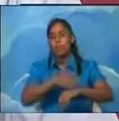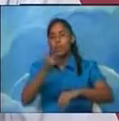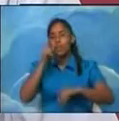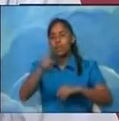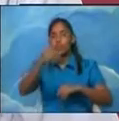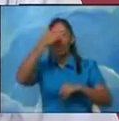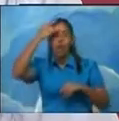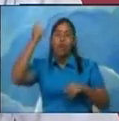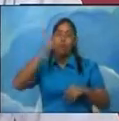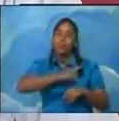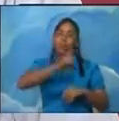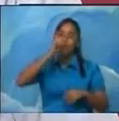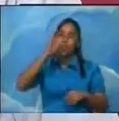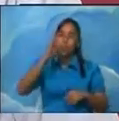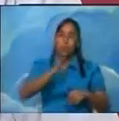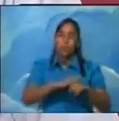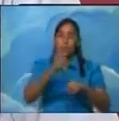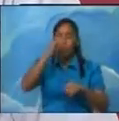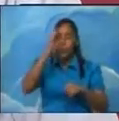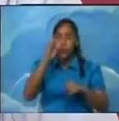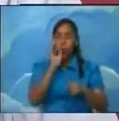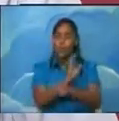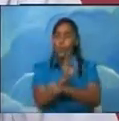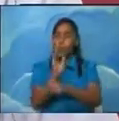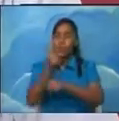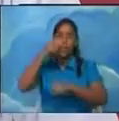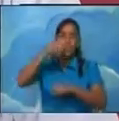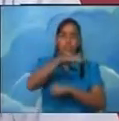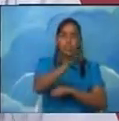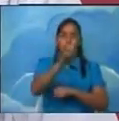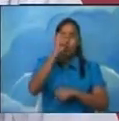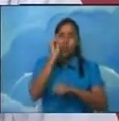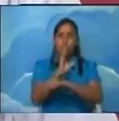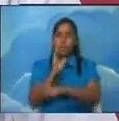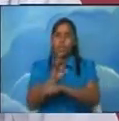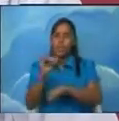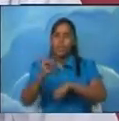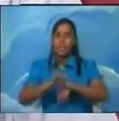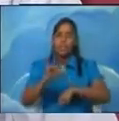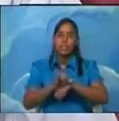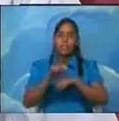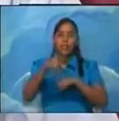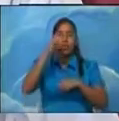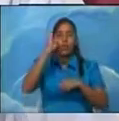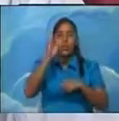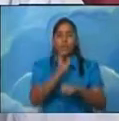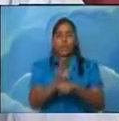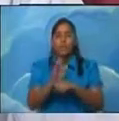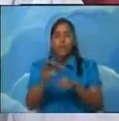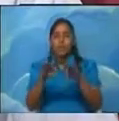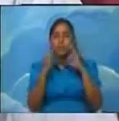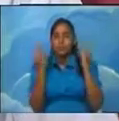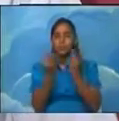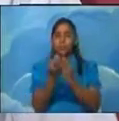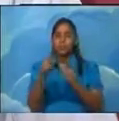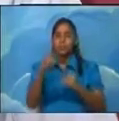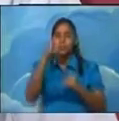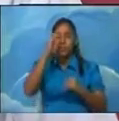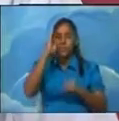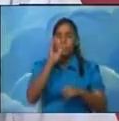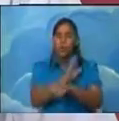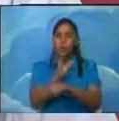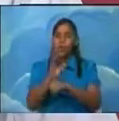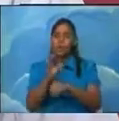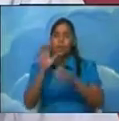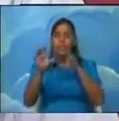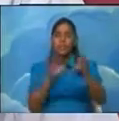olvidado de Dios. Porque cuando Dios cuida la ciudad, cuando Dios cuida la iglesia, cuando Dios cuida la familia, cuando Dios cuida la nación,